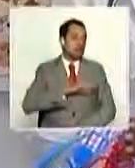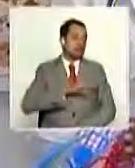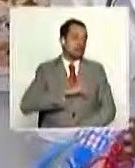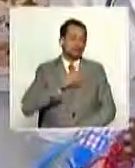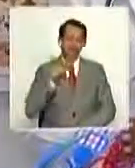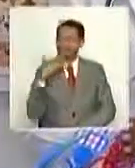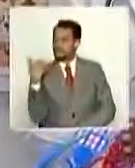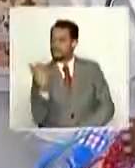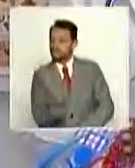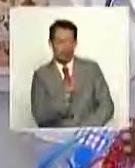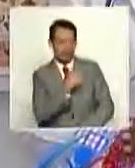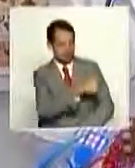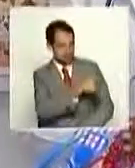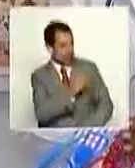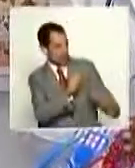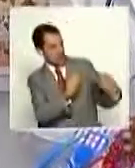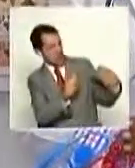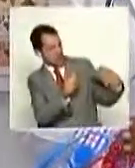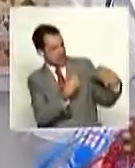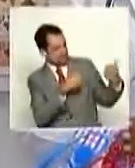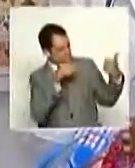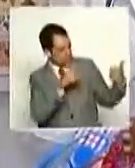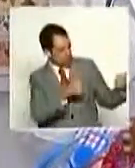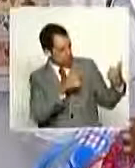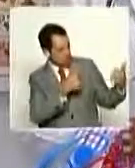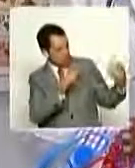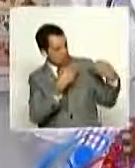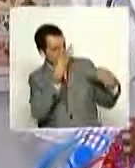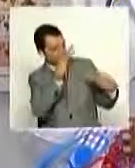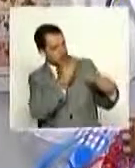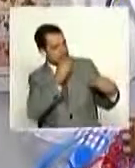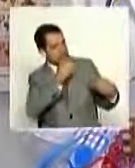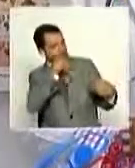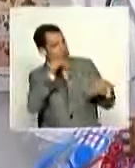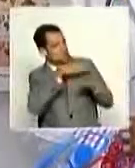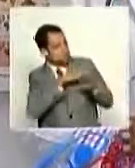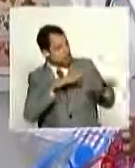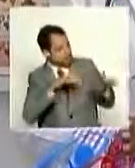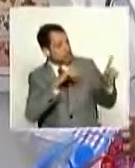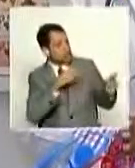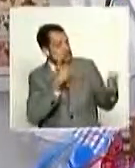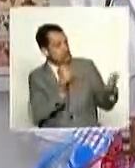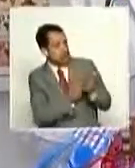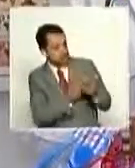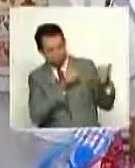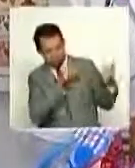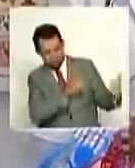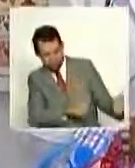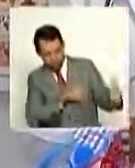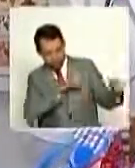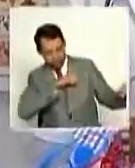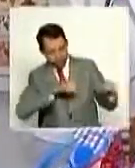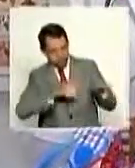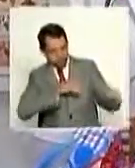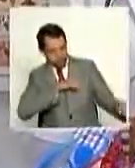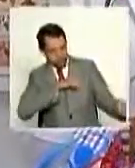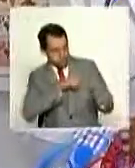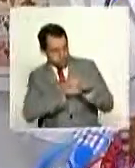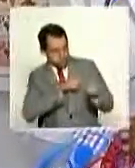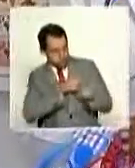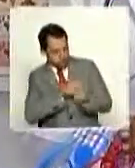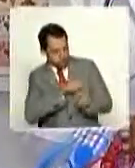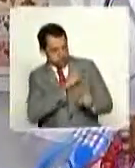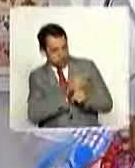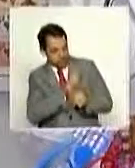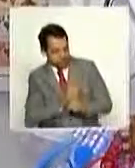que se les habló más allá de la estética, más allá de que el diente estaba oscuro, de que se le cayó la calza, de que las calzas